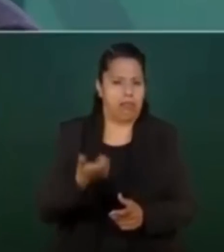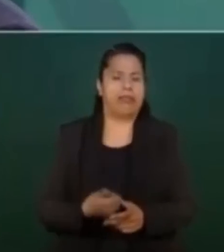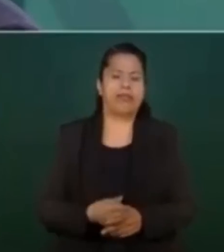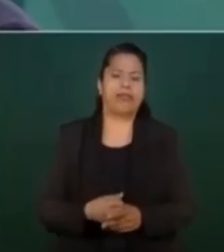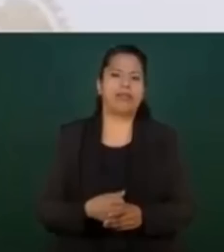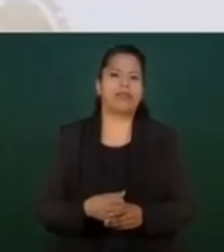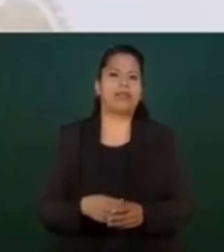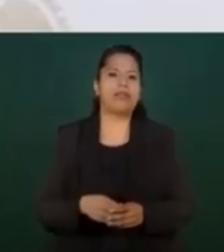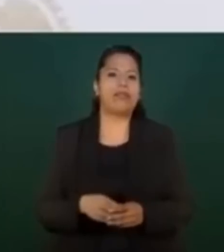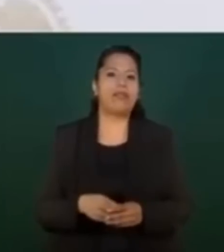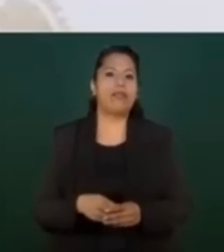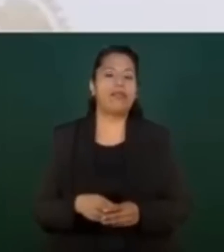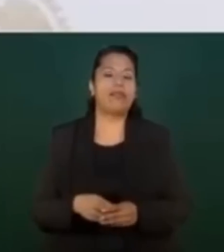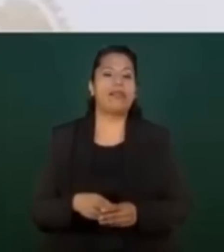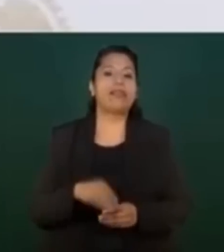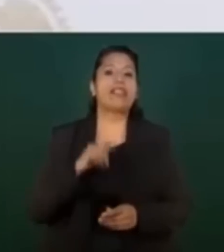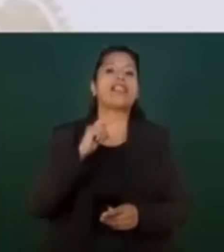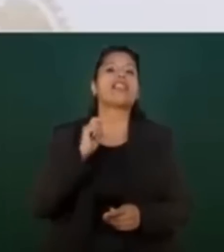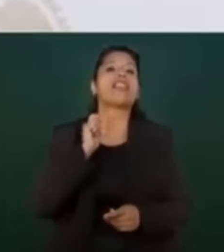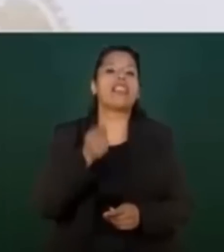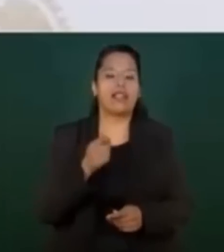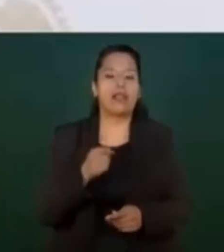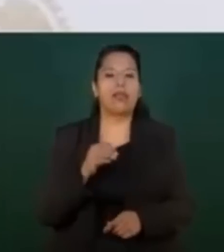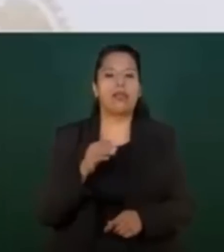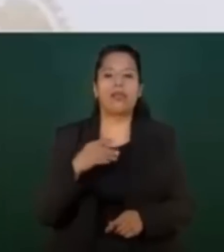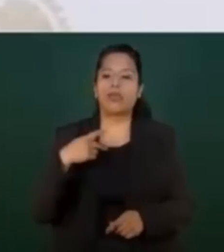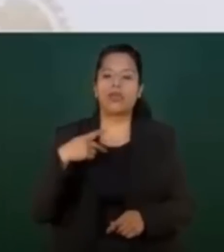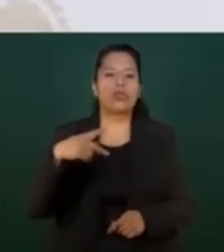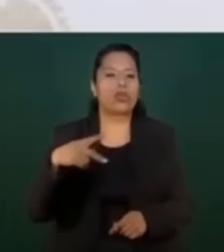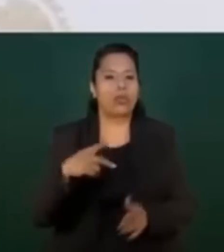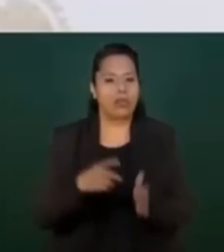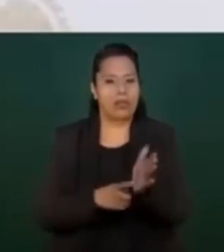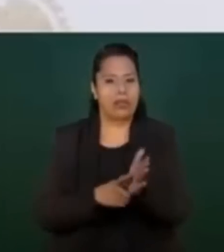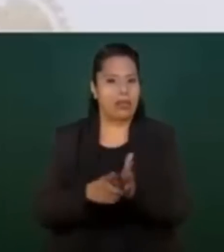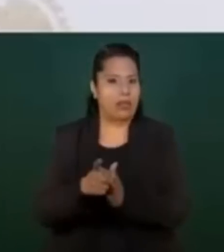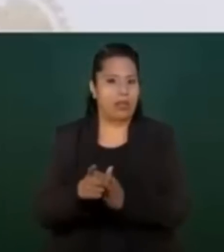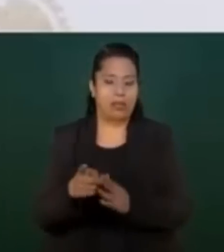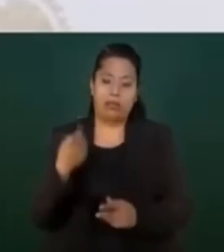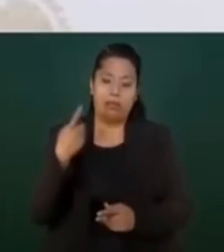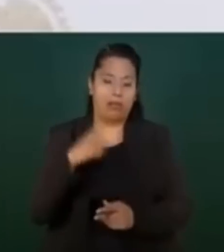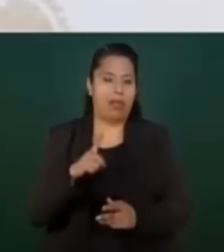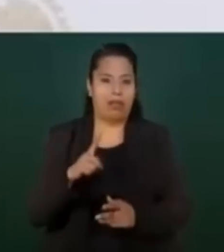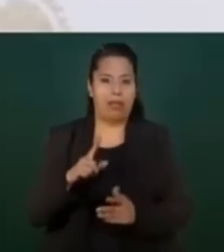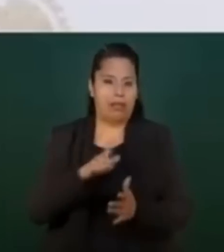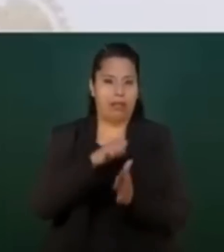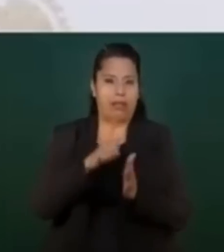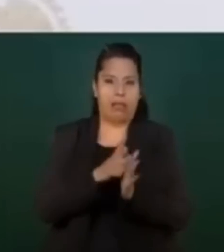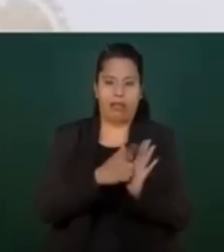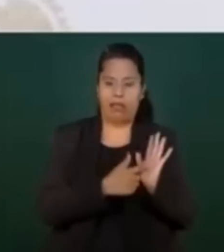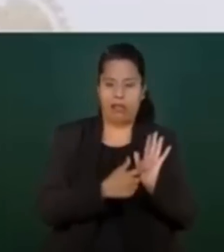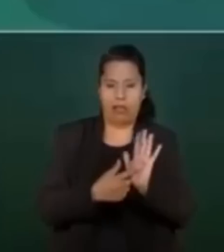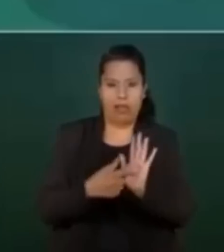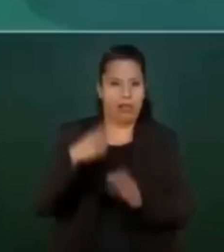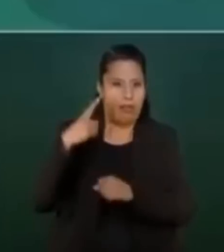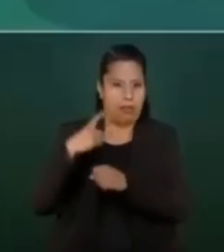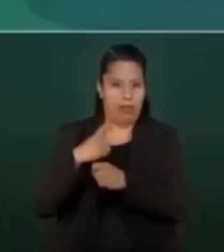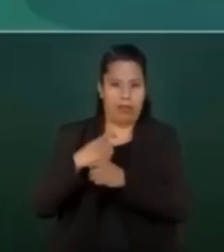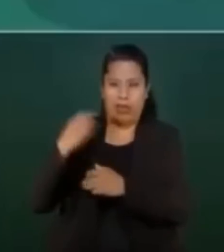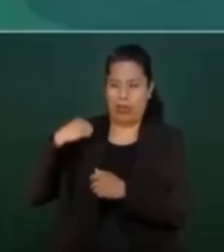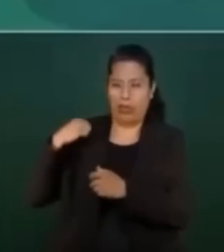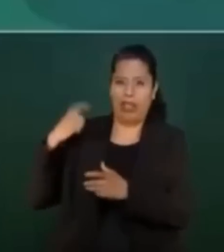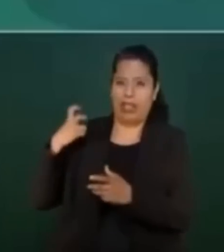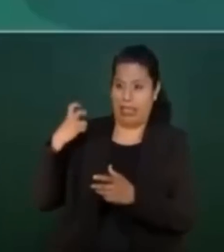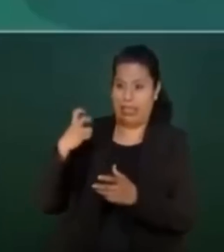que es un derecho constitucional. por cierto, esta semana